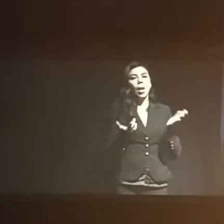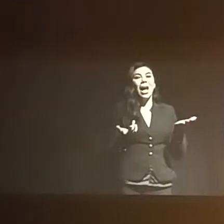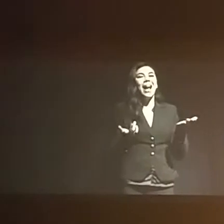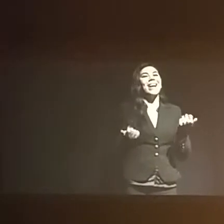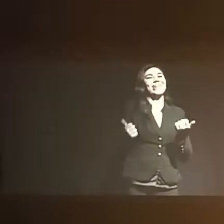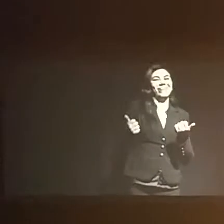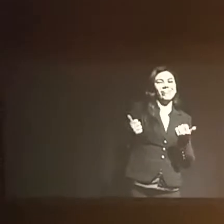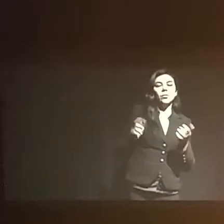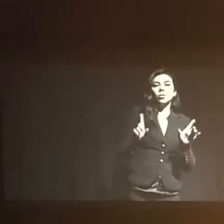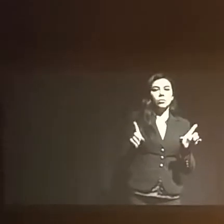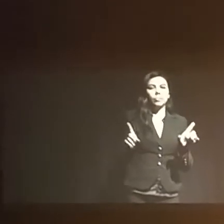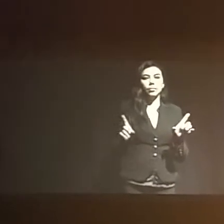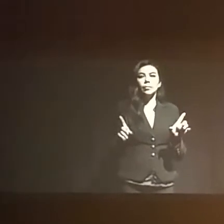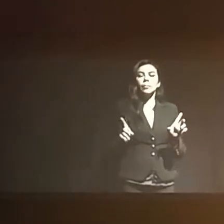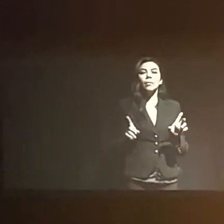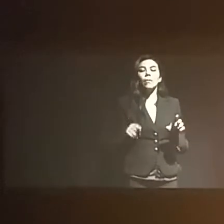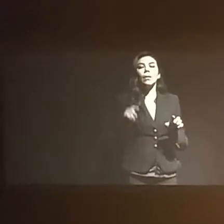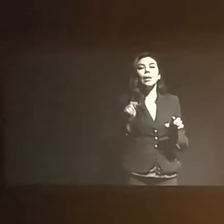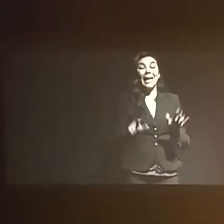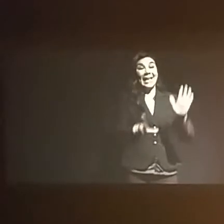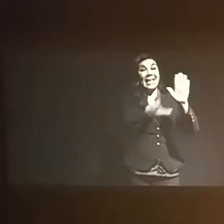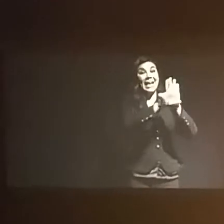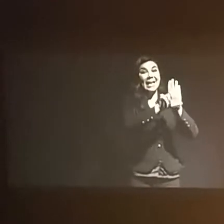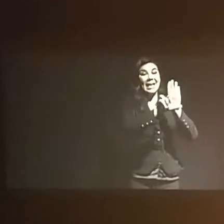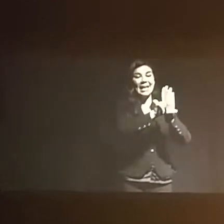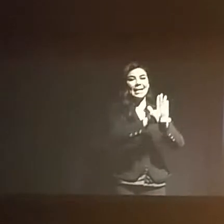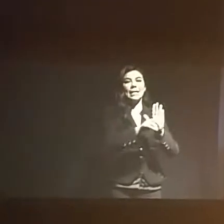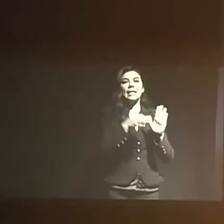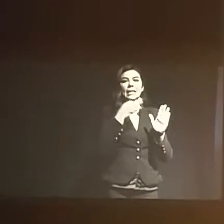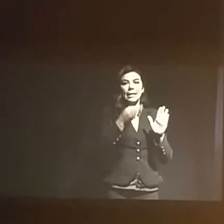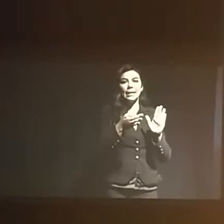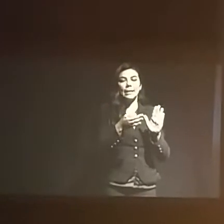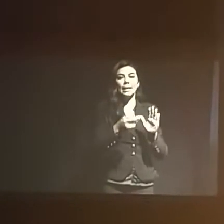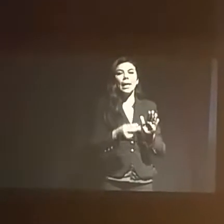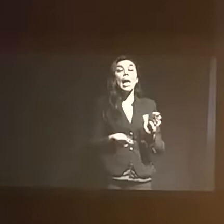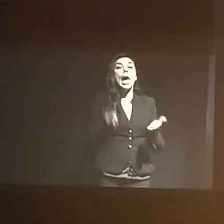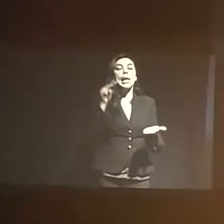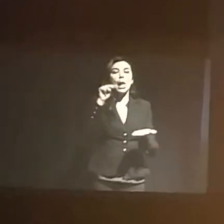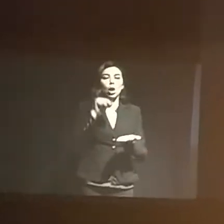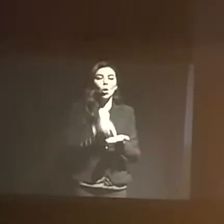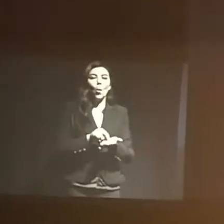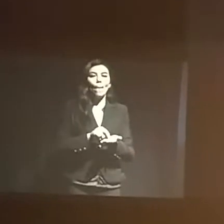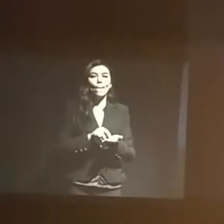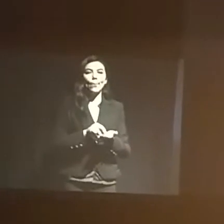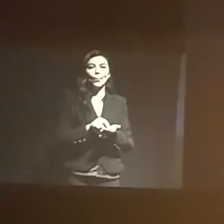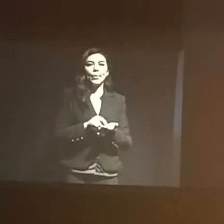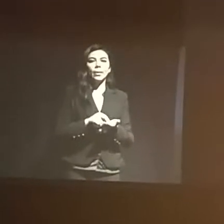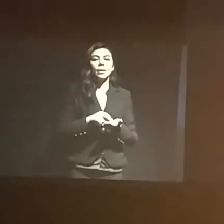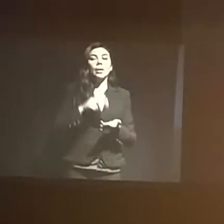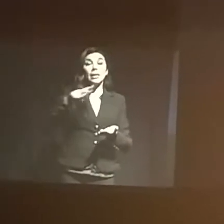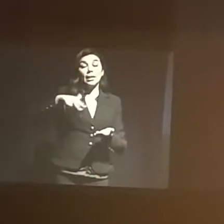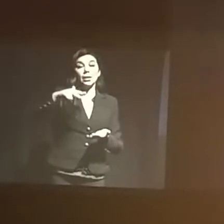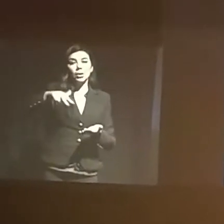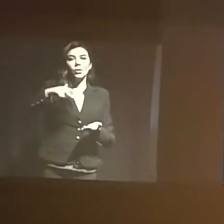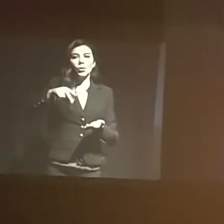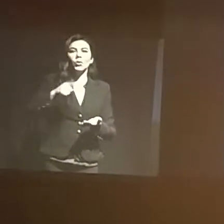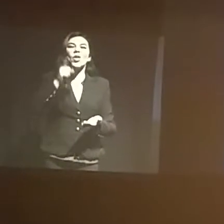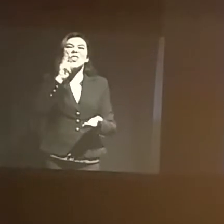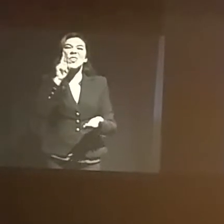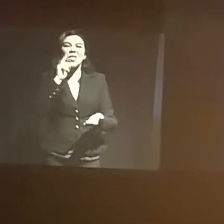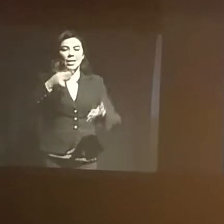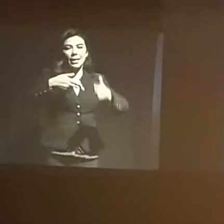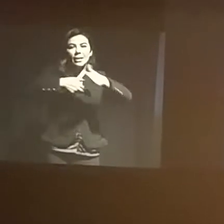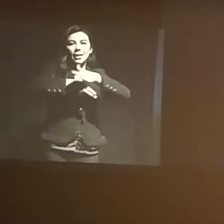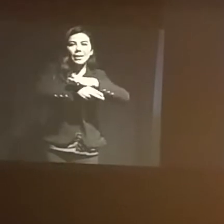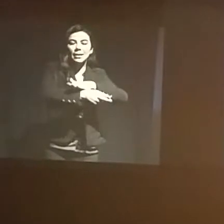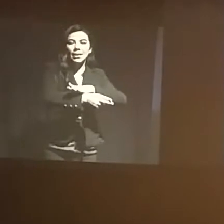choro. No. La ley dice que al 2018 los bienes nacionales de uso público deben ser